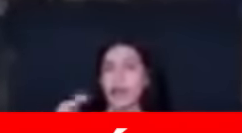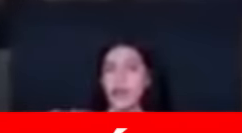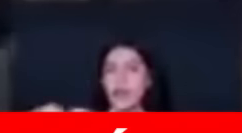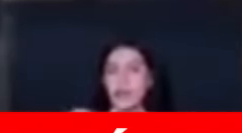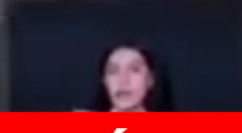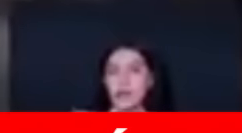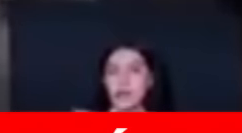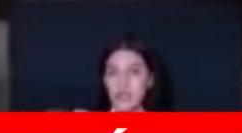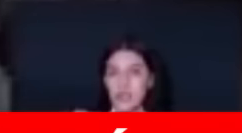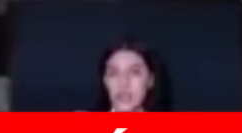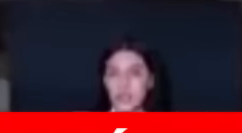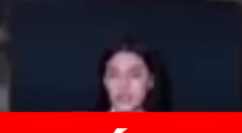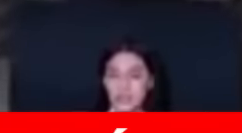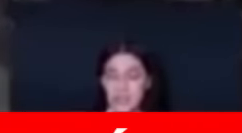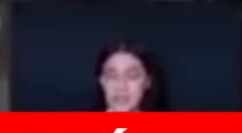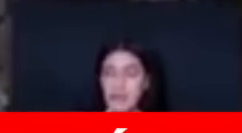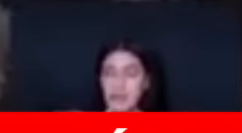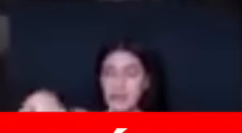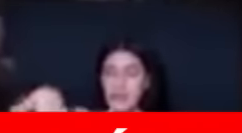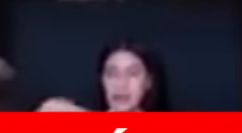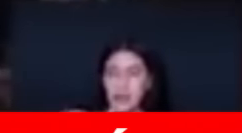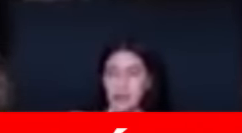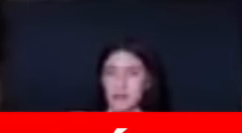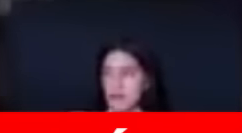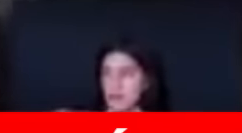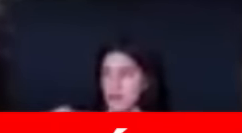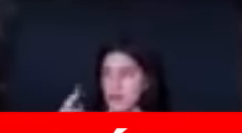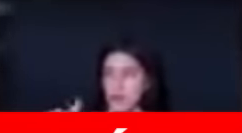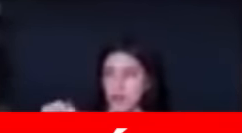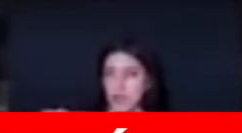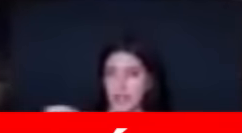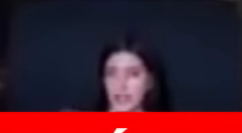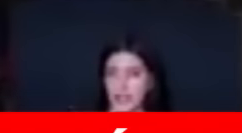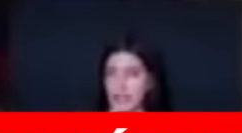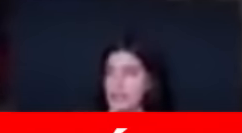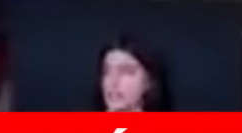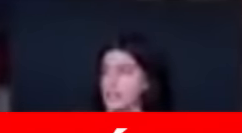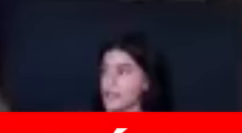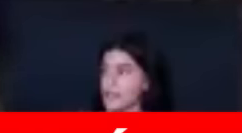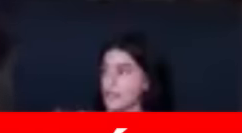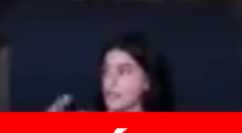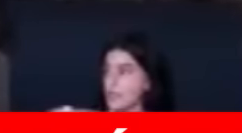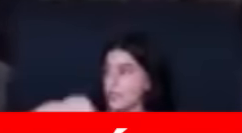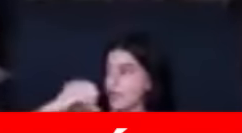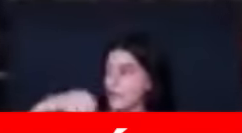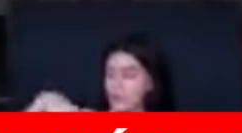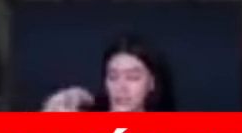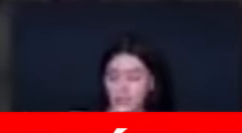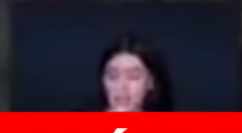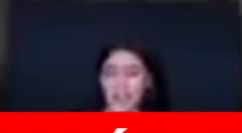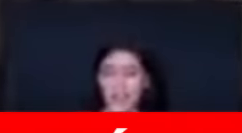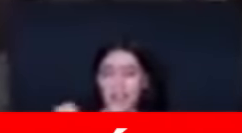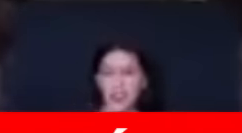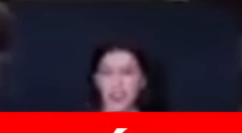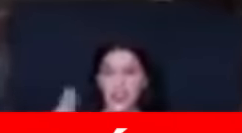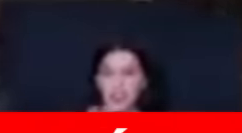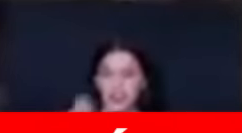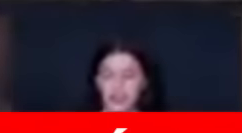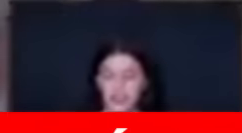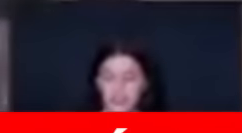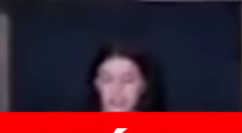¡Fuera Morena! ¡Fuera Morena! ¡Eso! ¡Eso, Chihuahua!